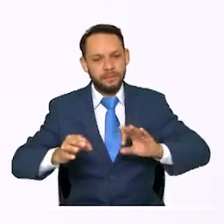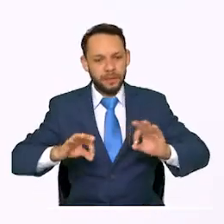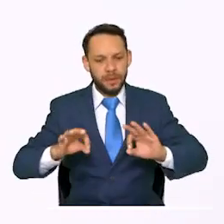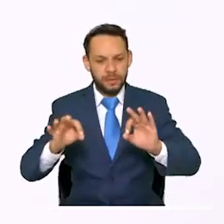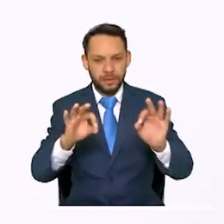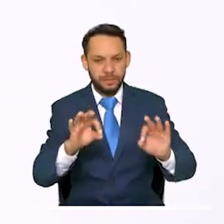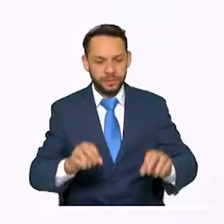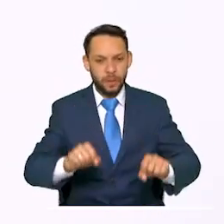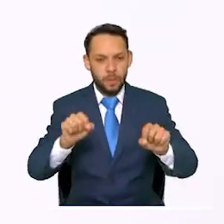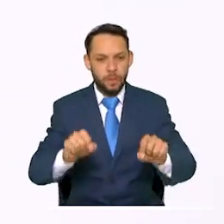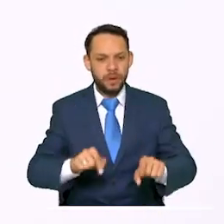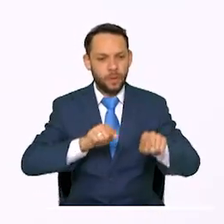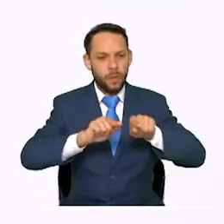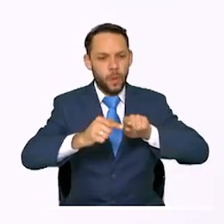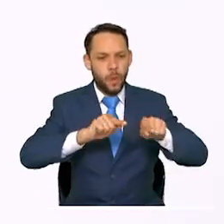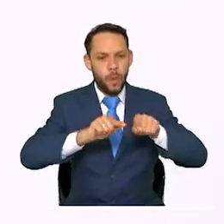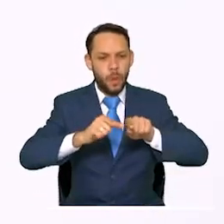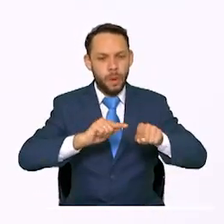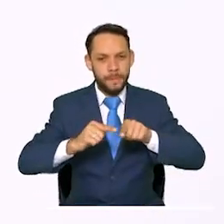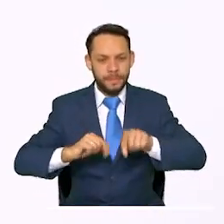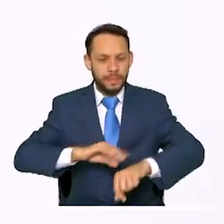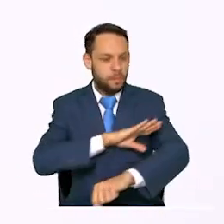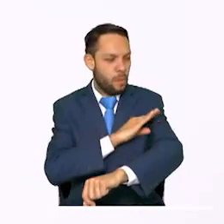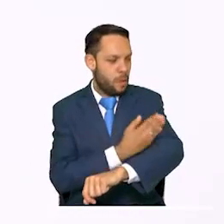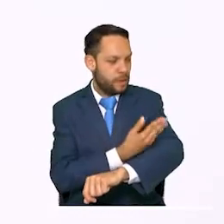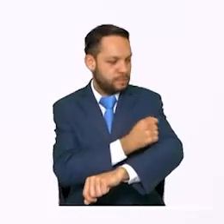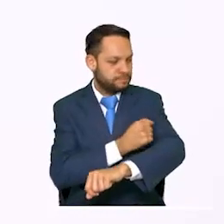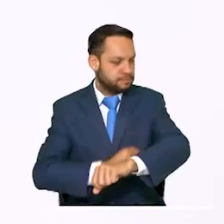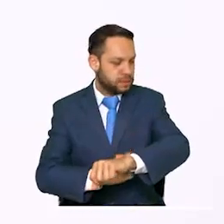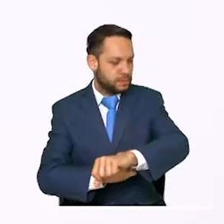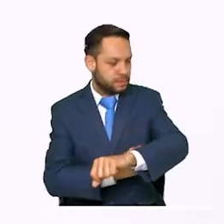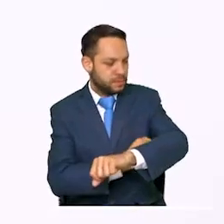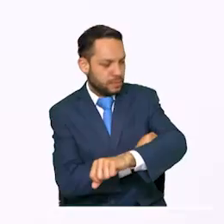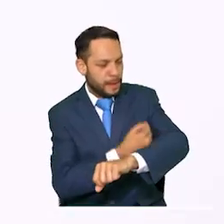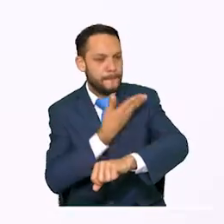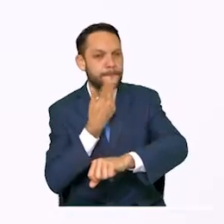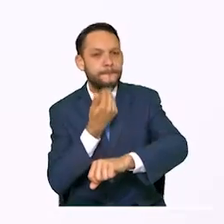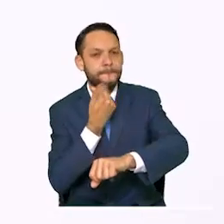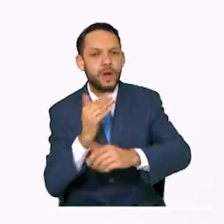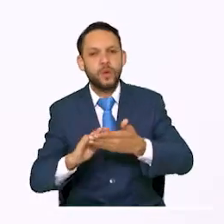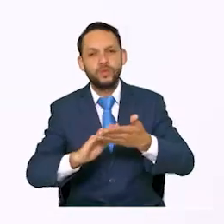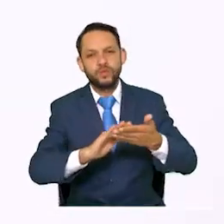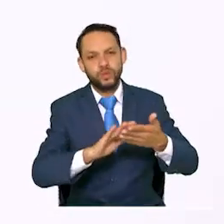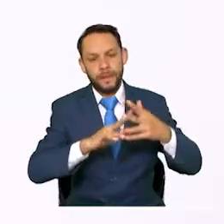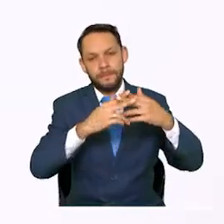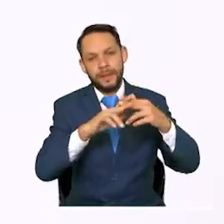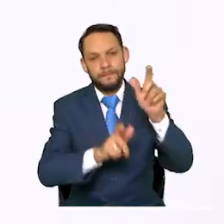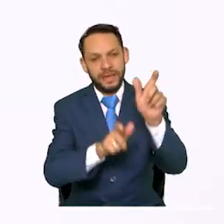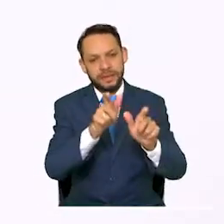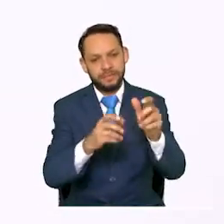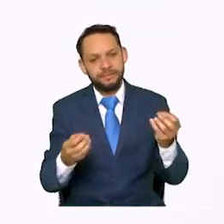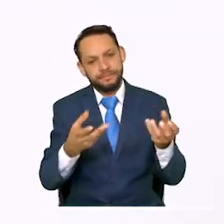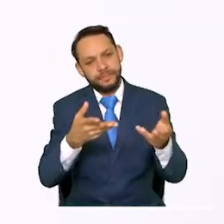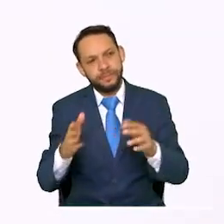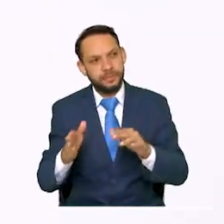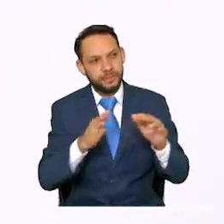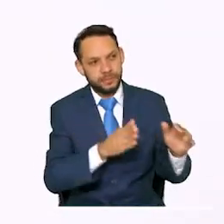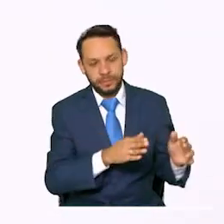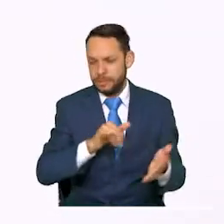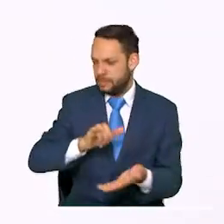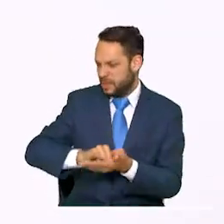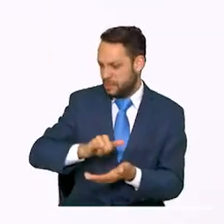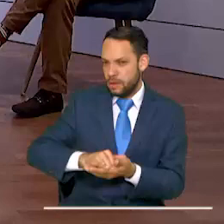las competencias al final para prescribir el mejor producto para su paciente. Así